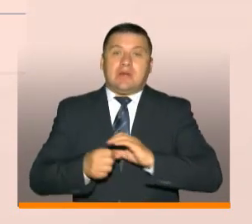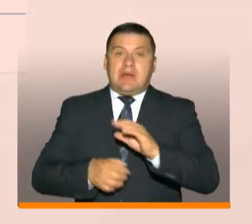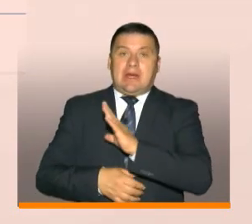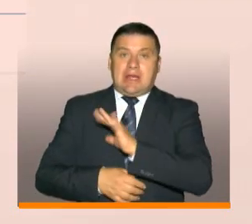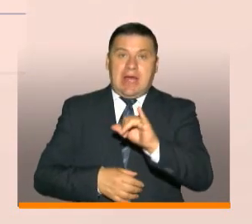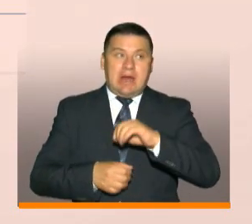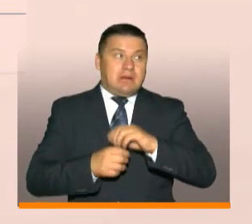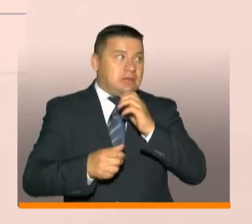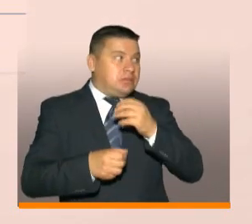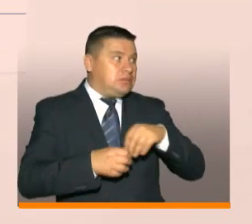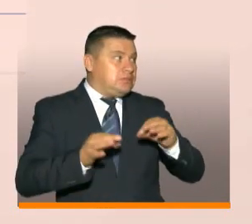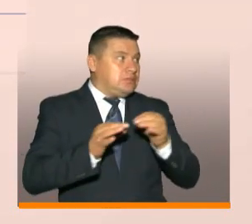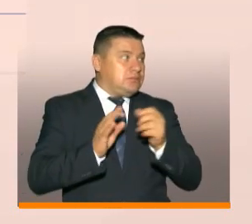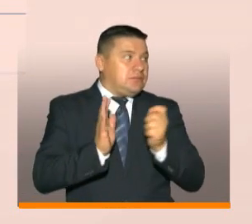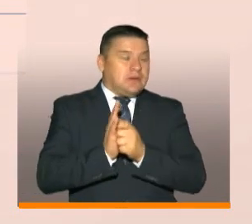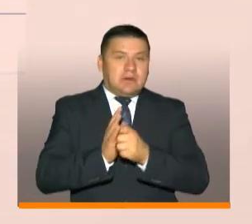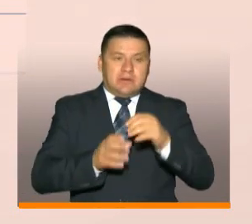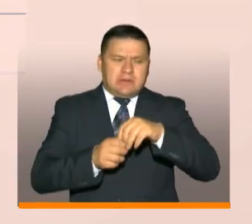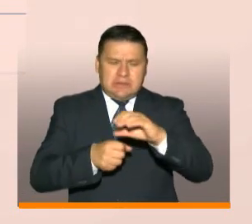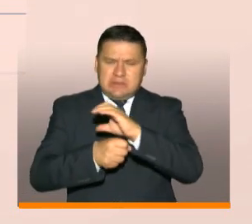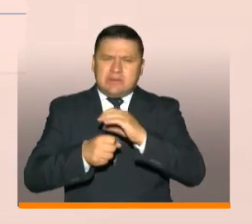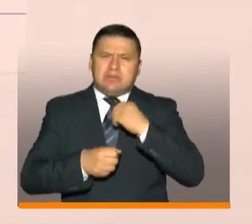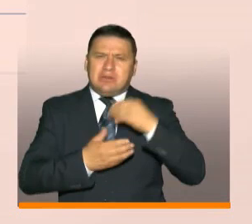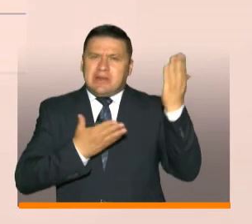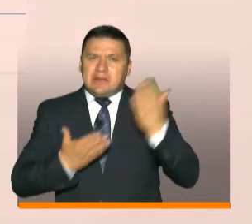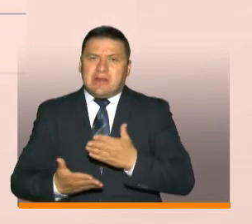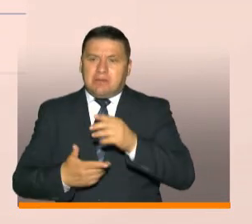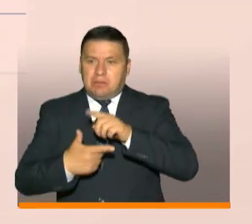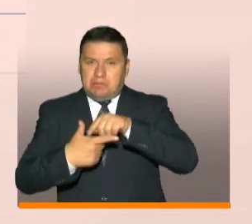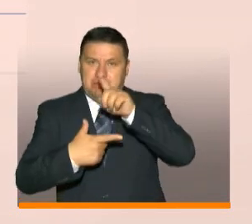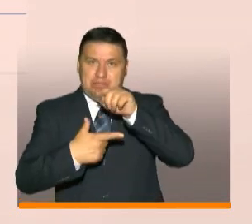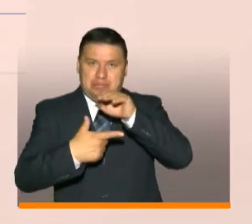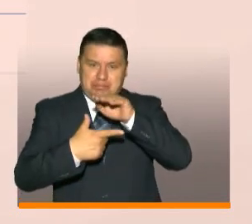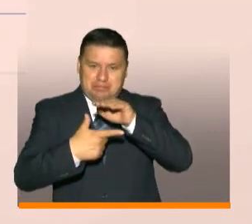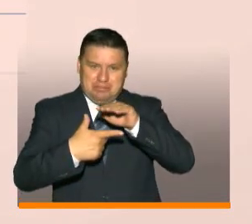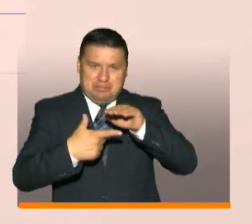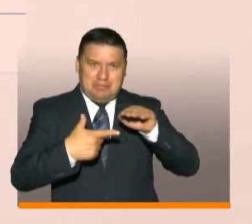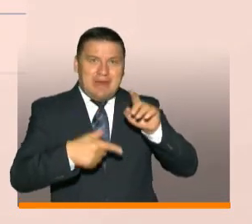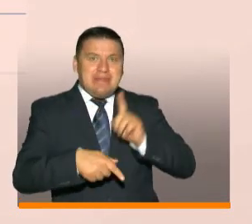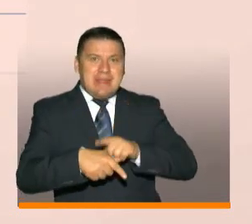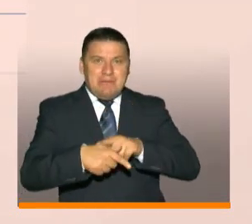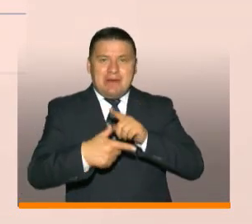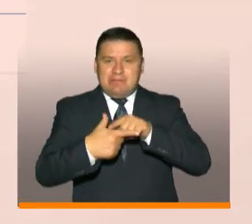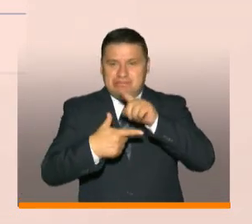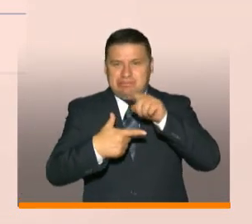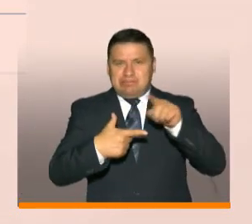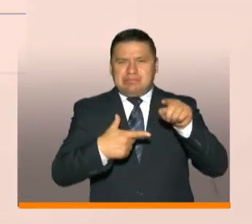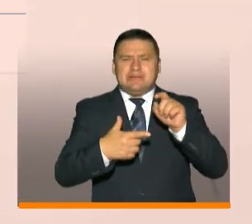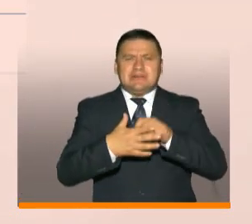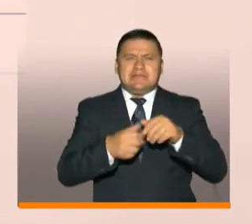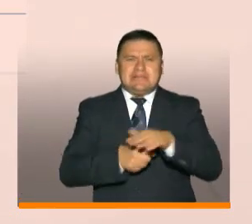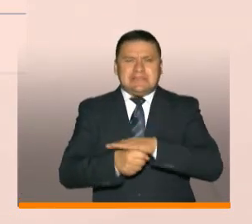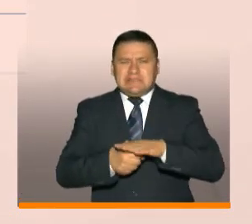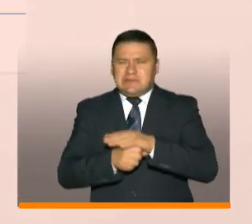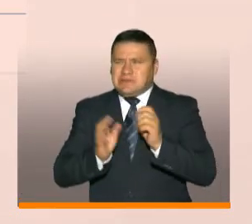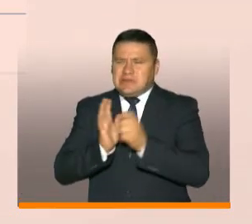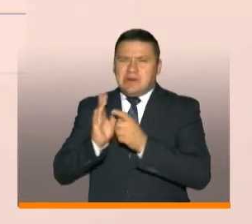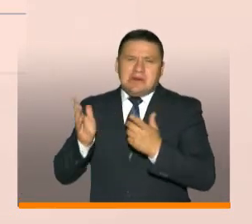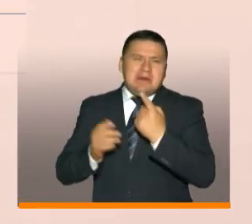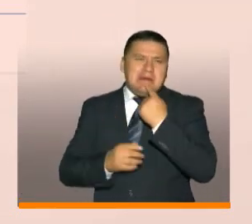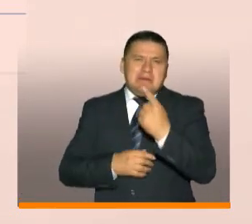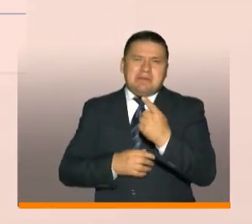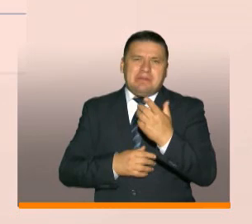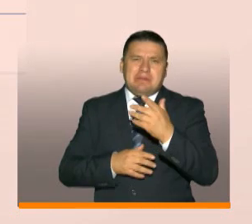medios de comunicación. Cali es una ciudad que ha traído una meseta bastante, bastante larga, con una situación,